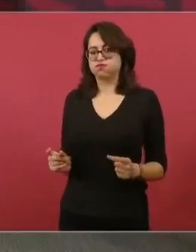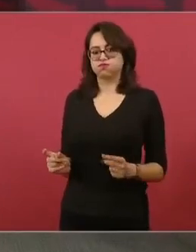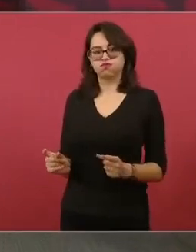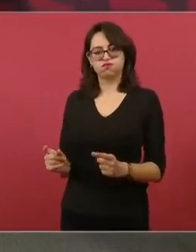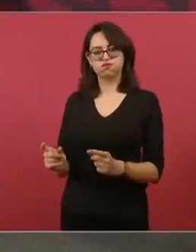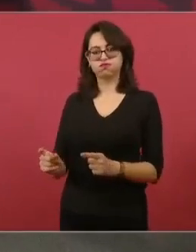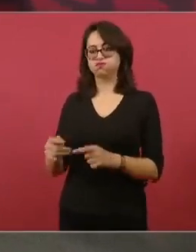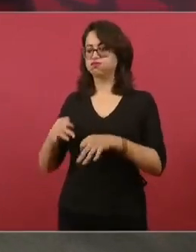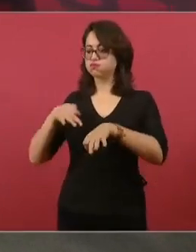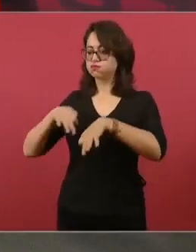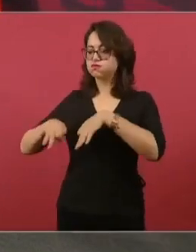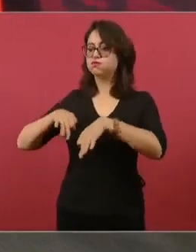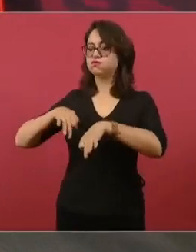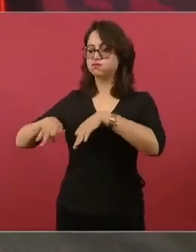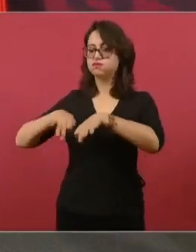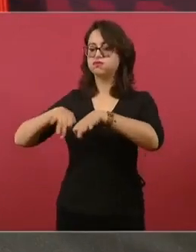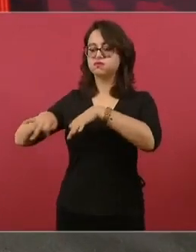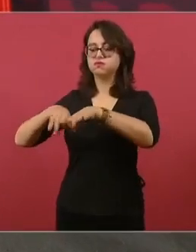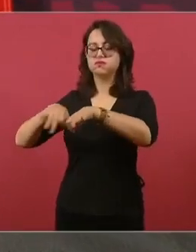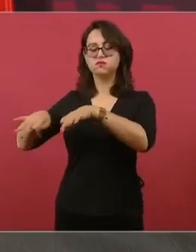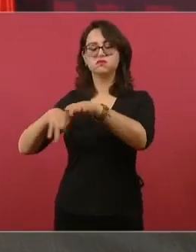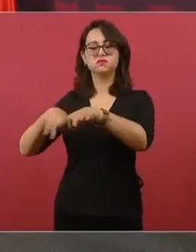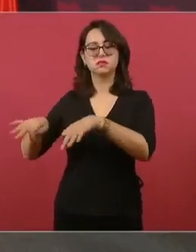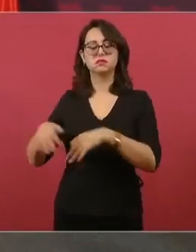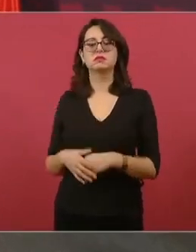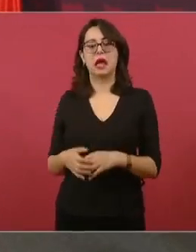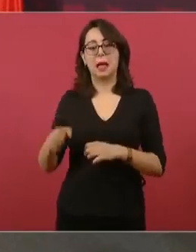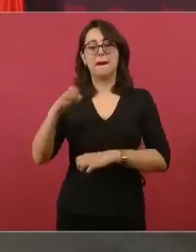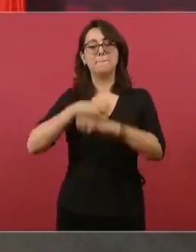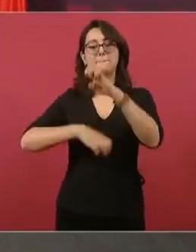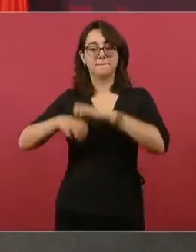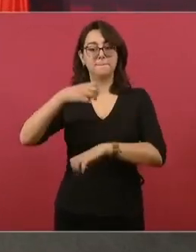pero fundamentalmente son empresas mexicanas